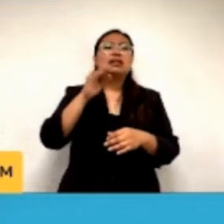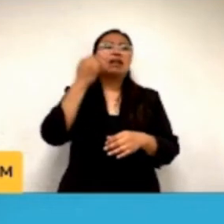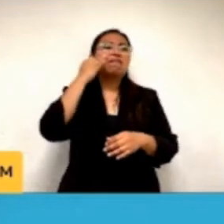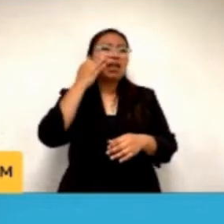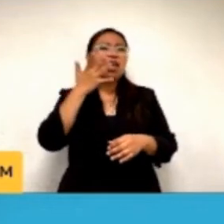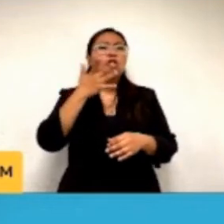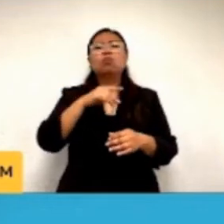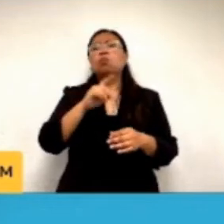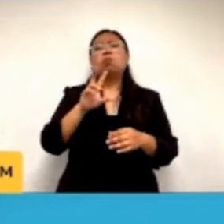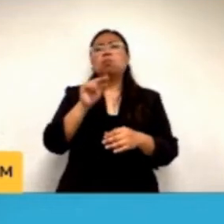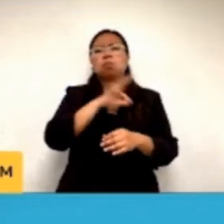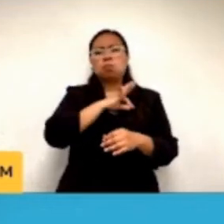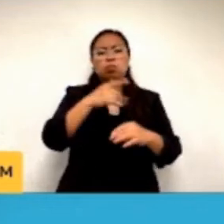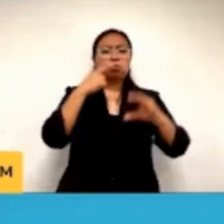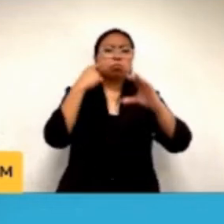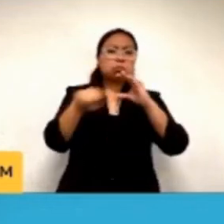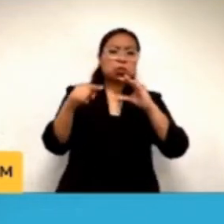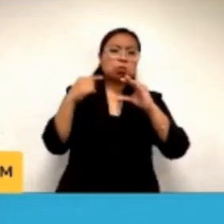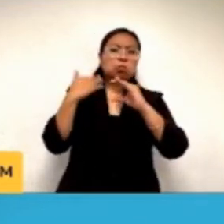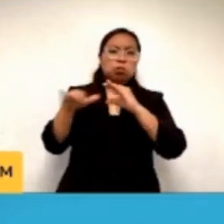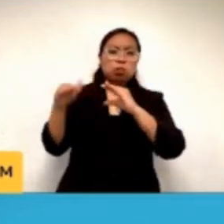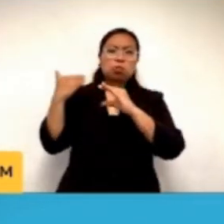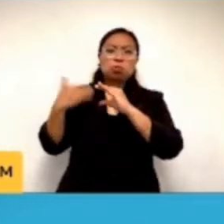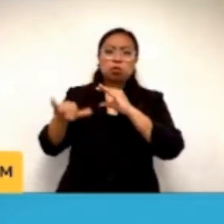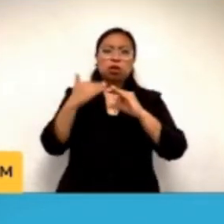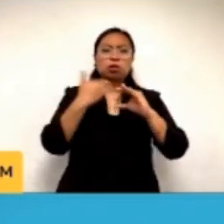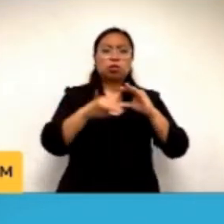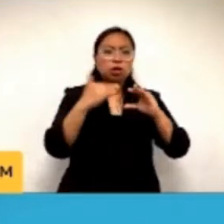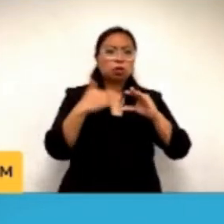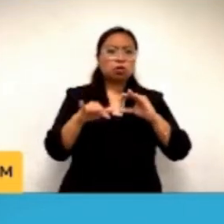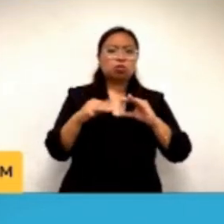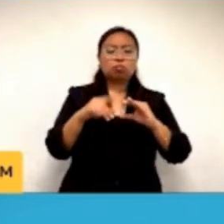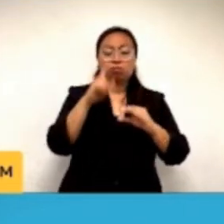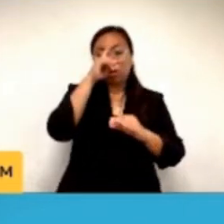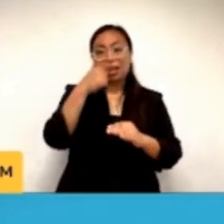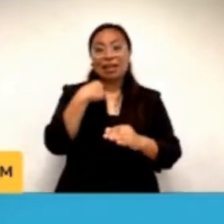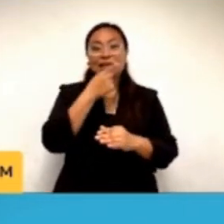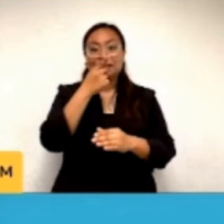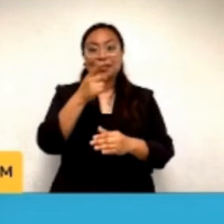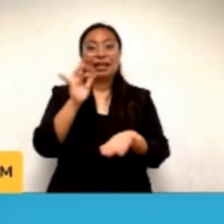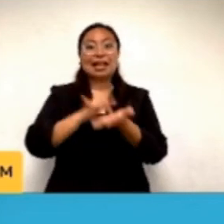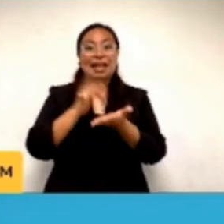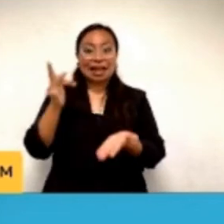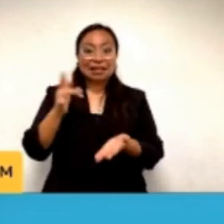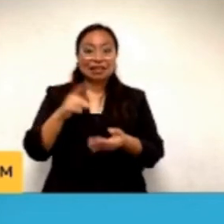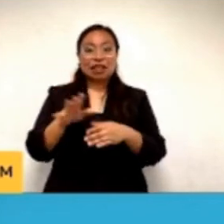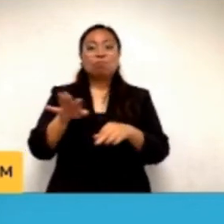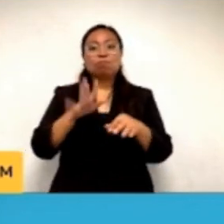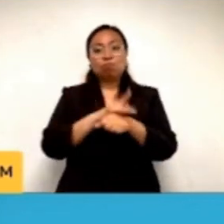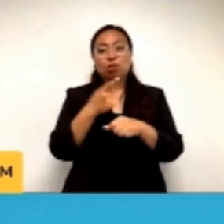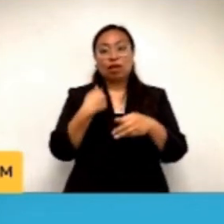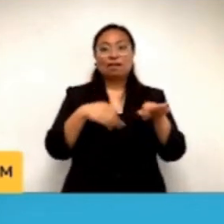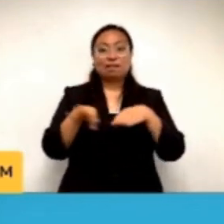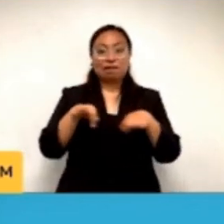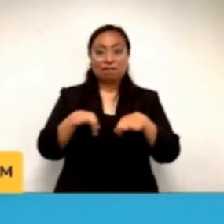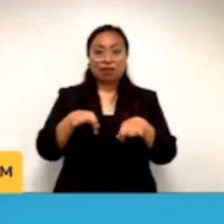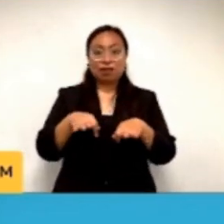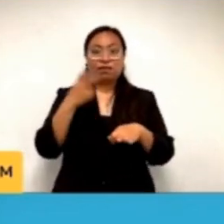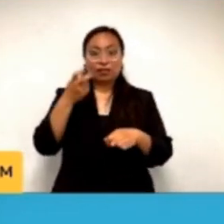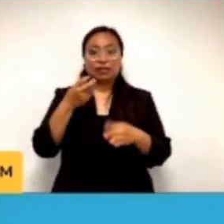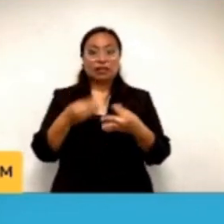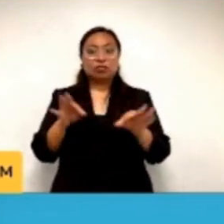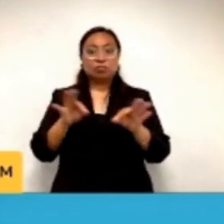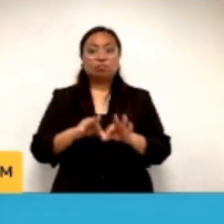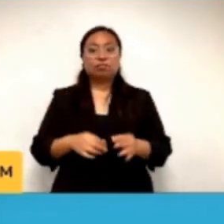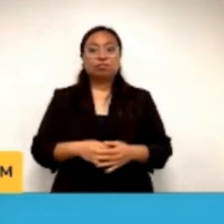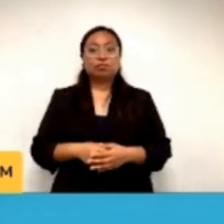un correo en el que le agradeces a la otra persona su contribución a tu trabajo o a tu propósito. Pero asegúrate